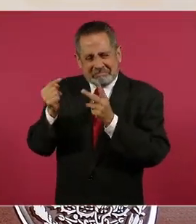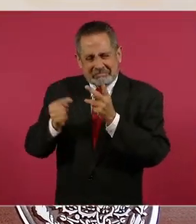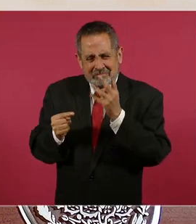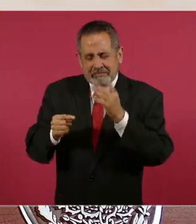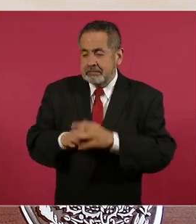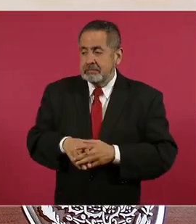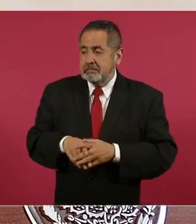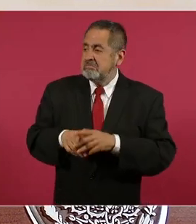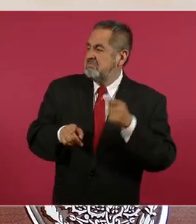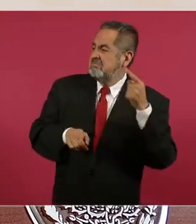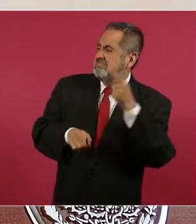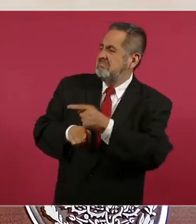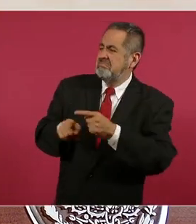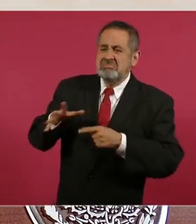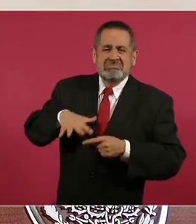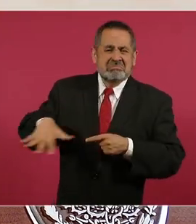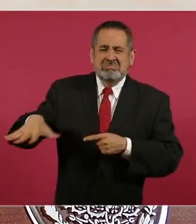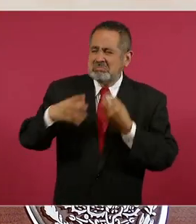violencia,